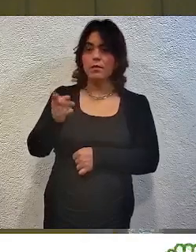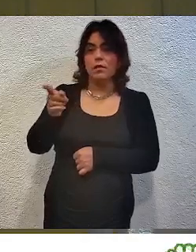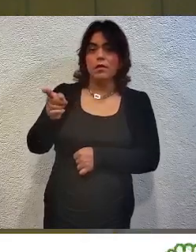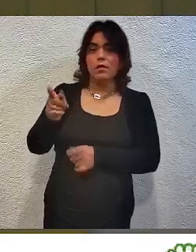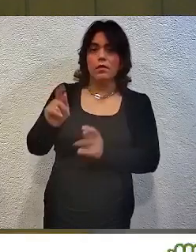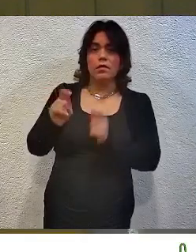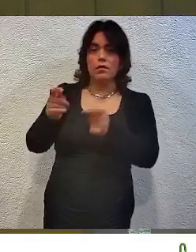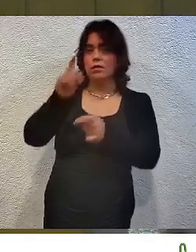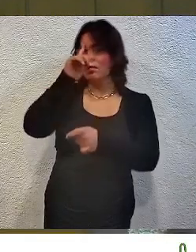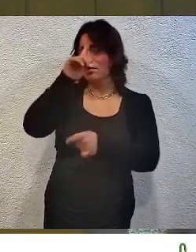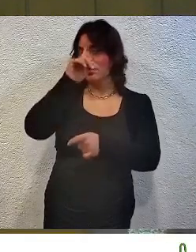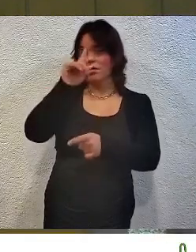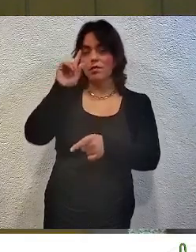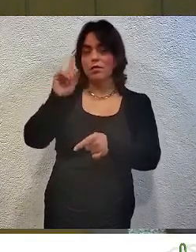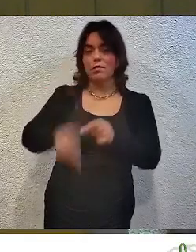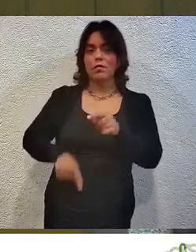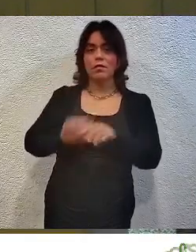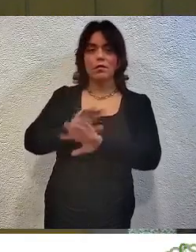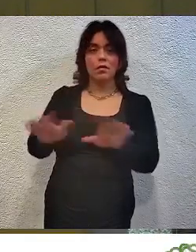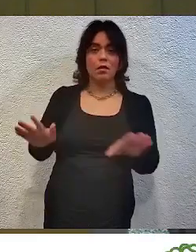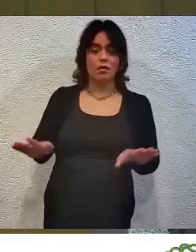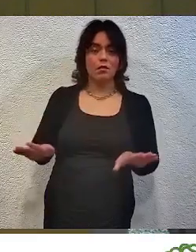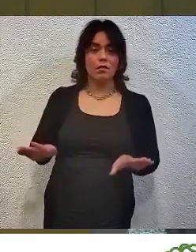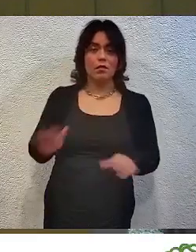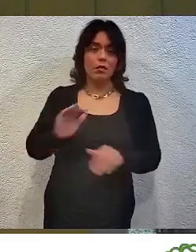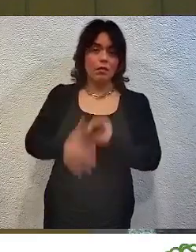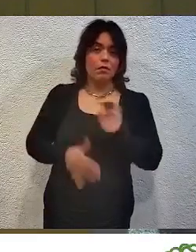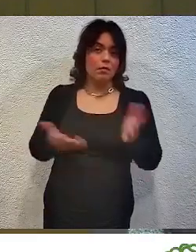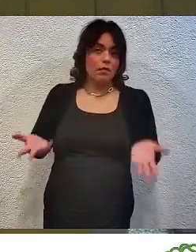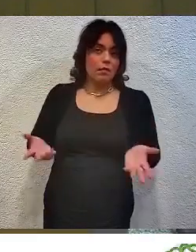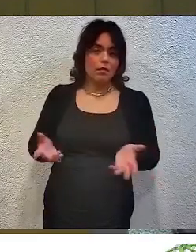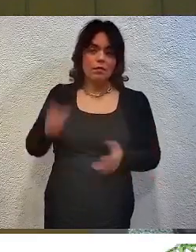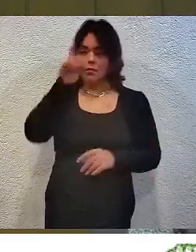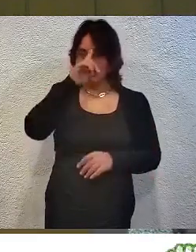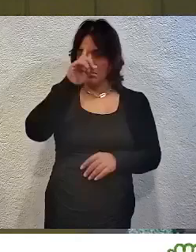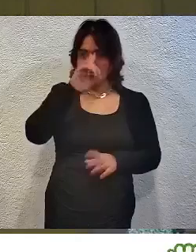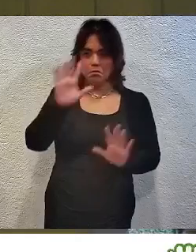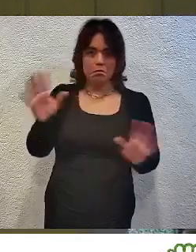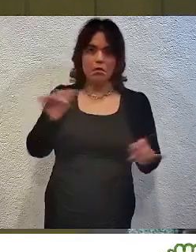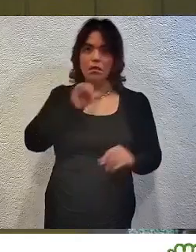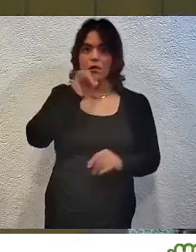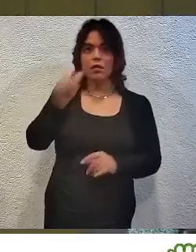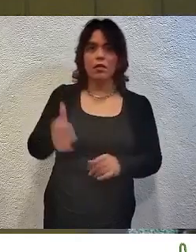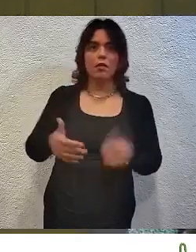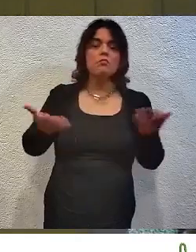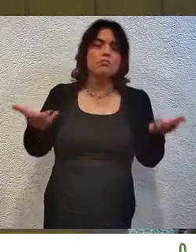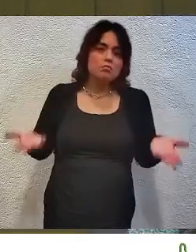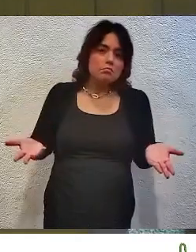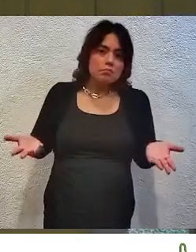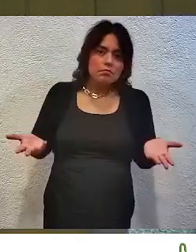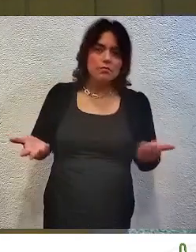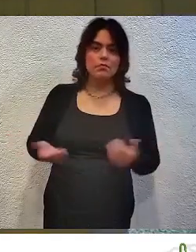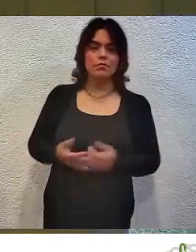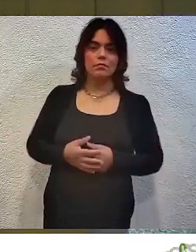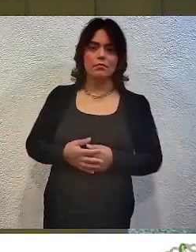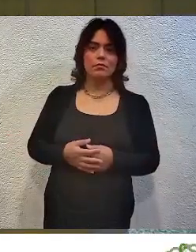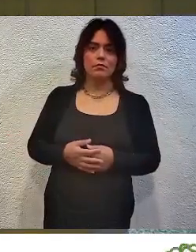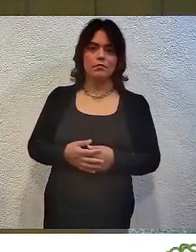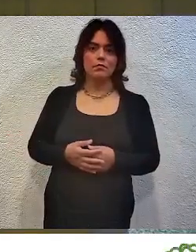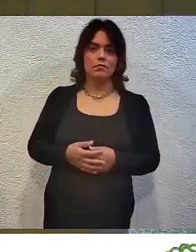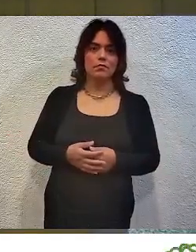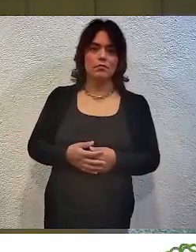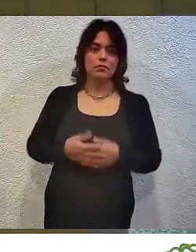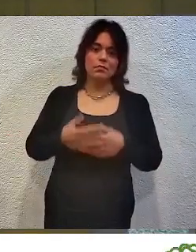de consejeras y en consecuencia, al no ostentar el cargo de consejeras, pues sobreviene una causal